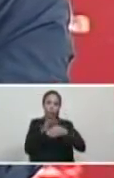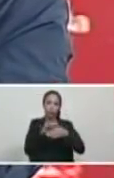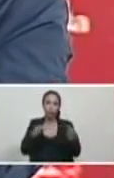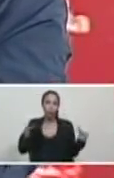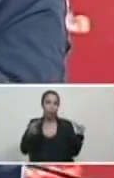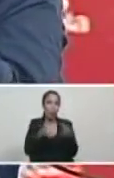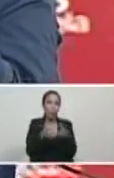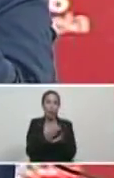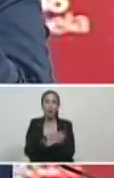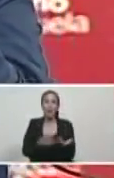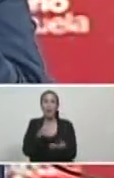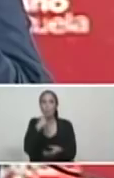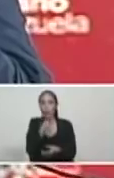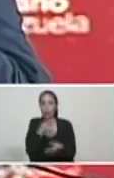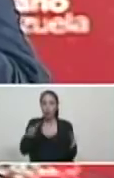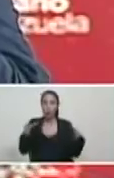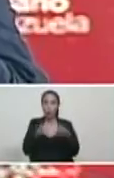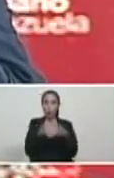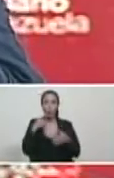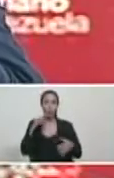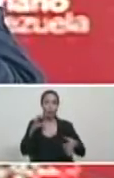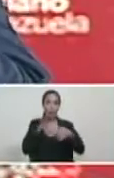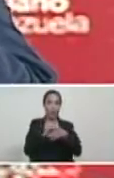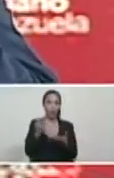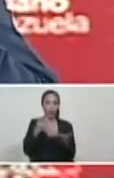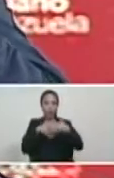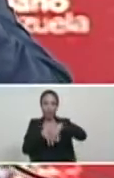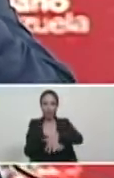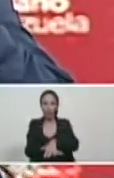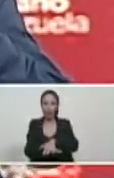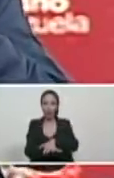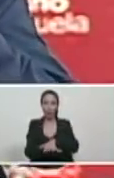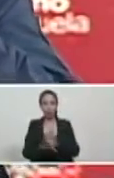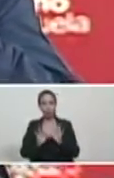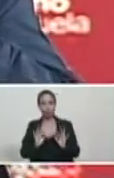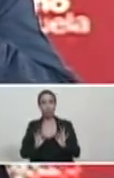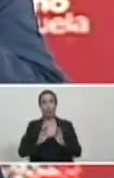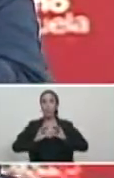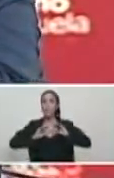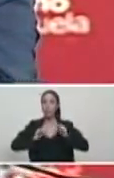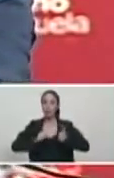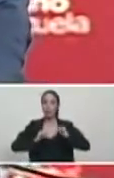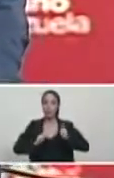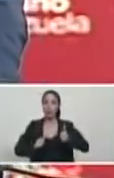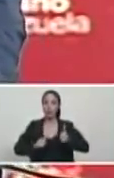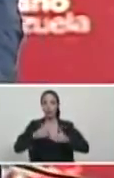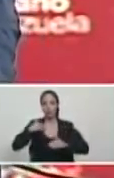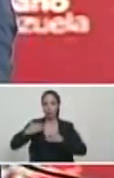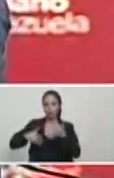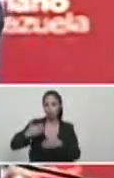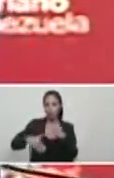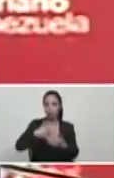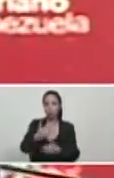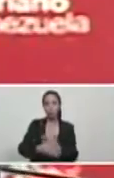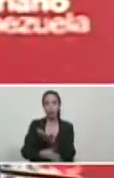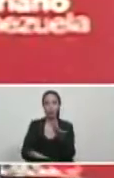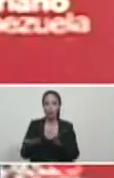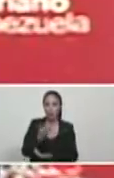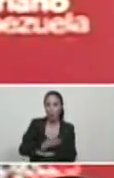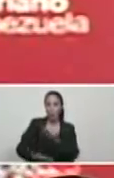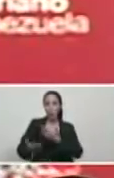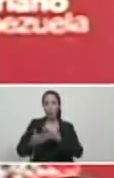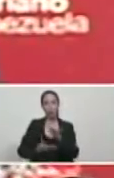polo patriótico, todos tenemos que estar integrados y comenzar un proceso que hay una metodología para nosotros